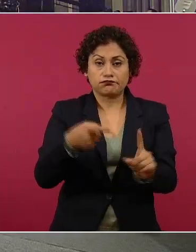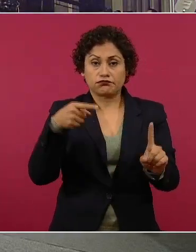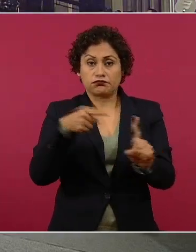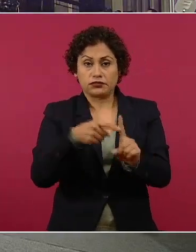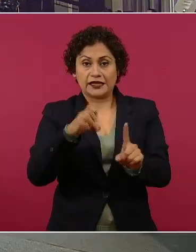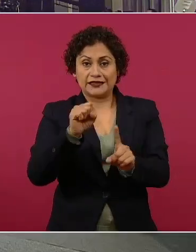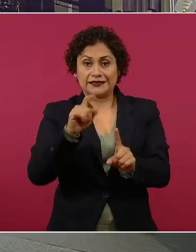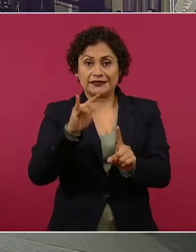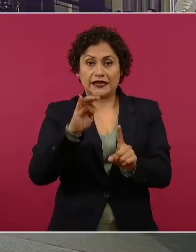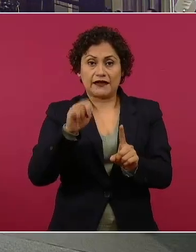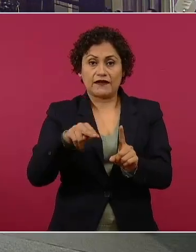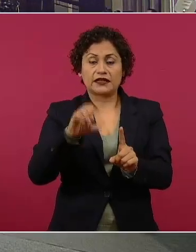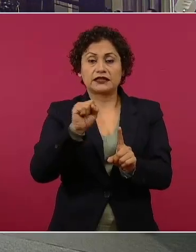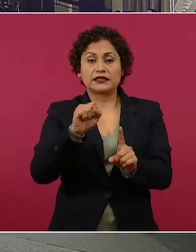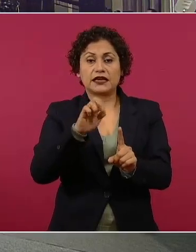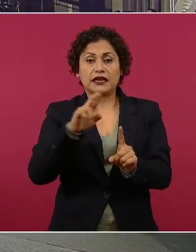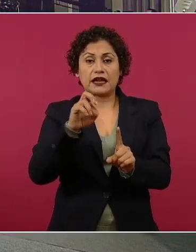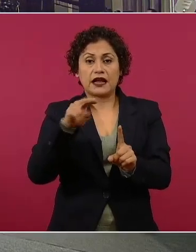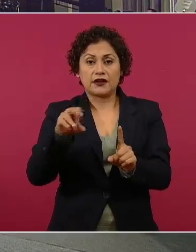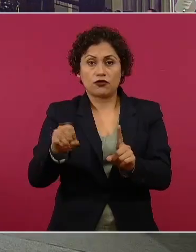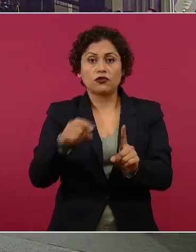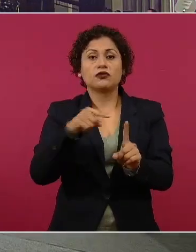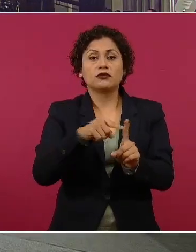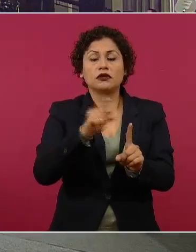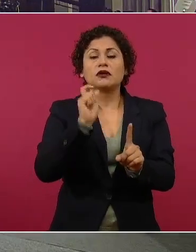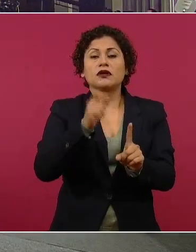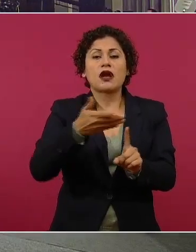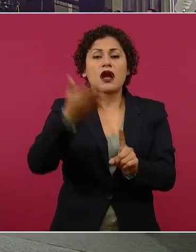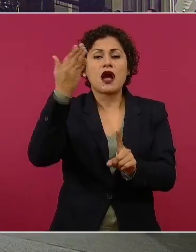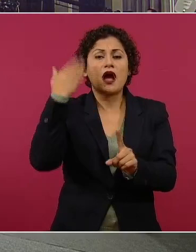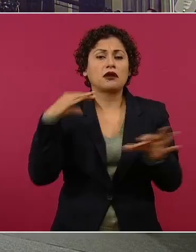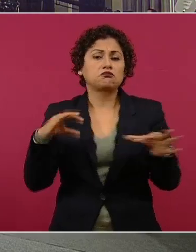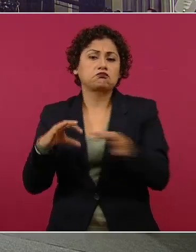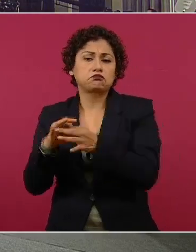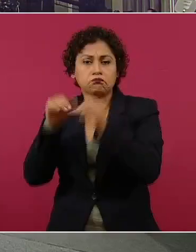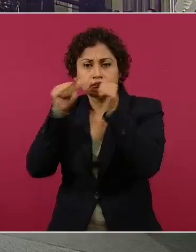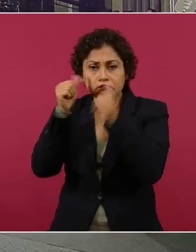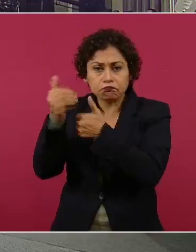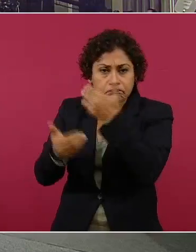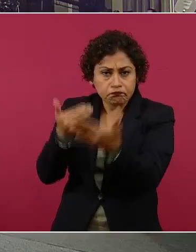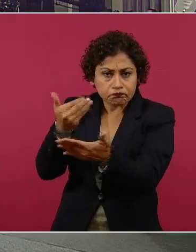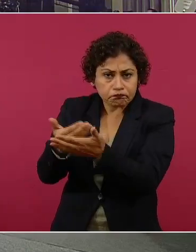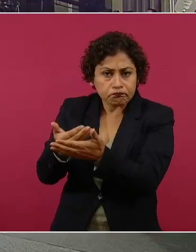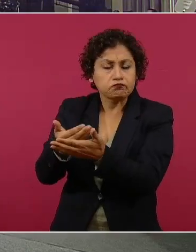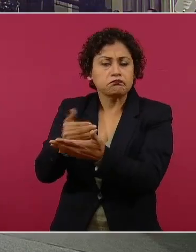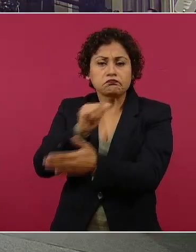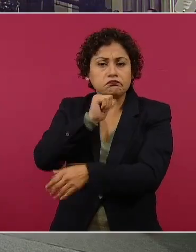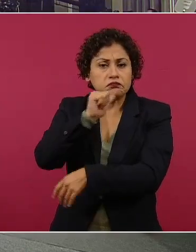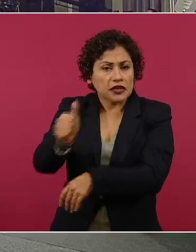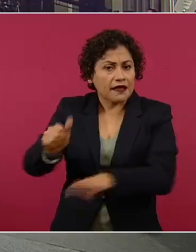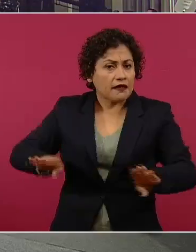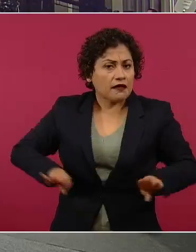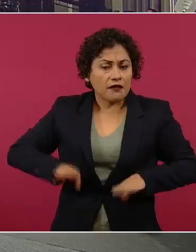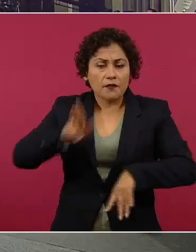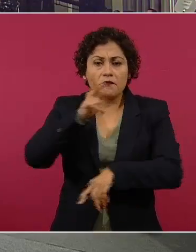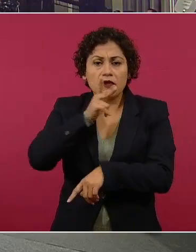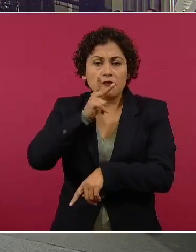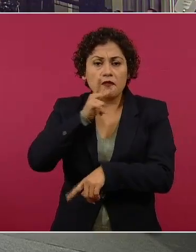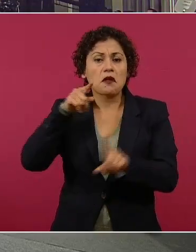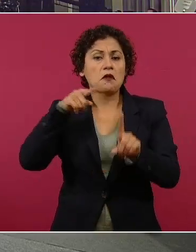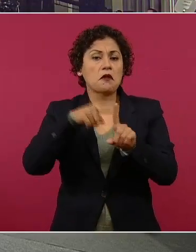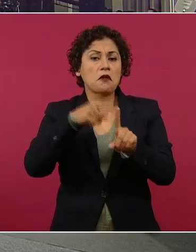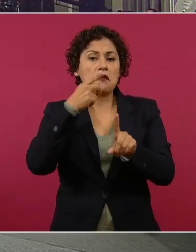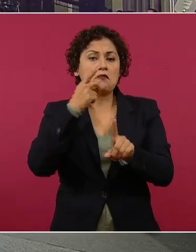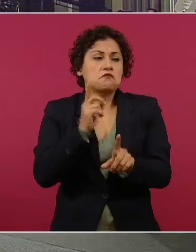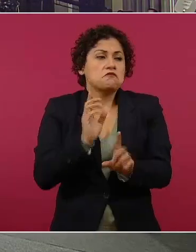Esteban Serrano Yáñez, de 45 años, nunca mostró apego ni atenciones paternales por su hija. Él se dice influyente